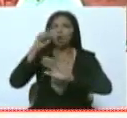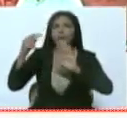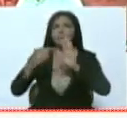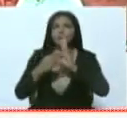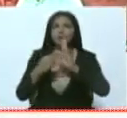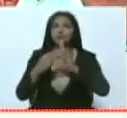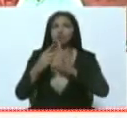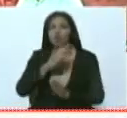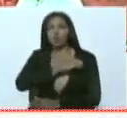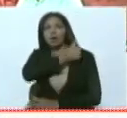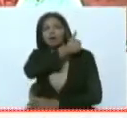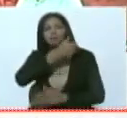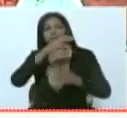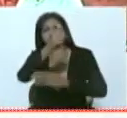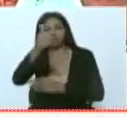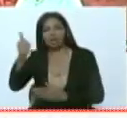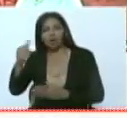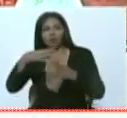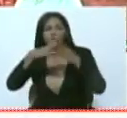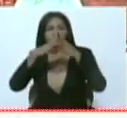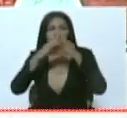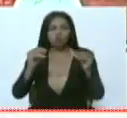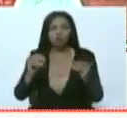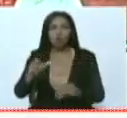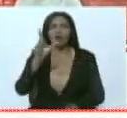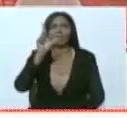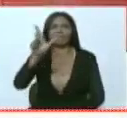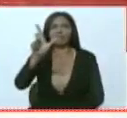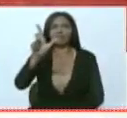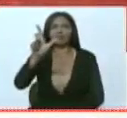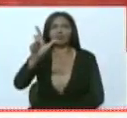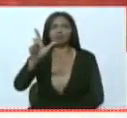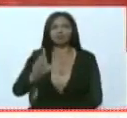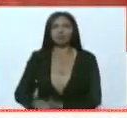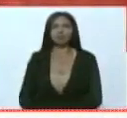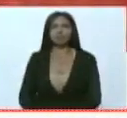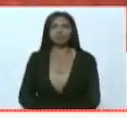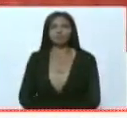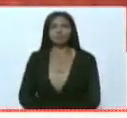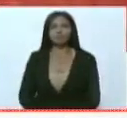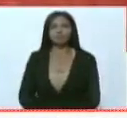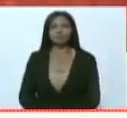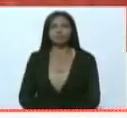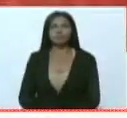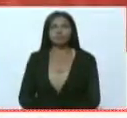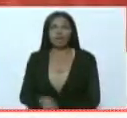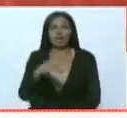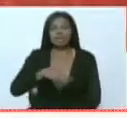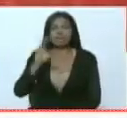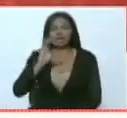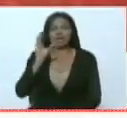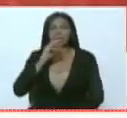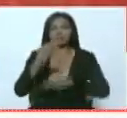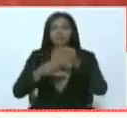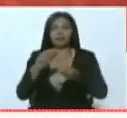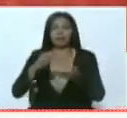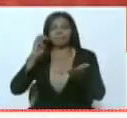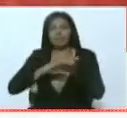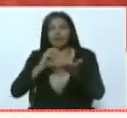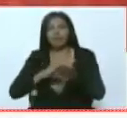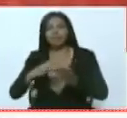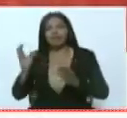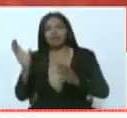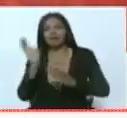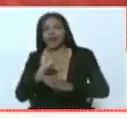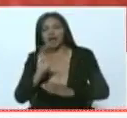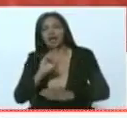con los jefes y jefas del Partido Socialista Unido de Venezuela en Caracas, Miranda y La